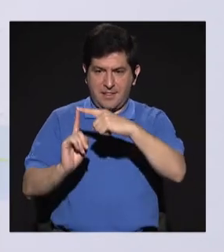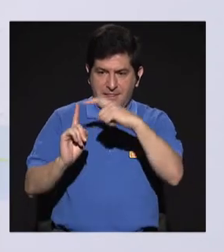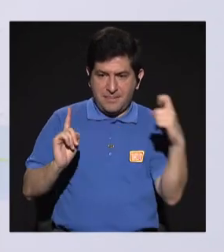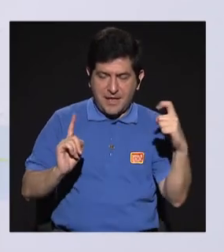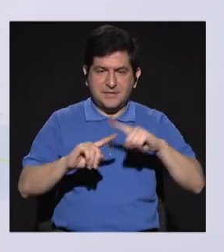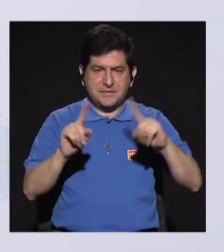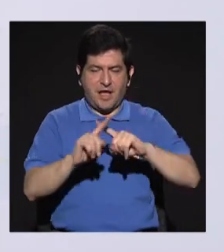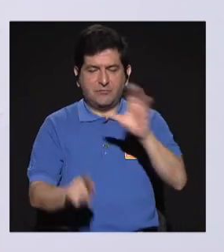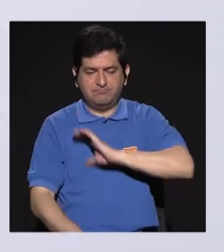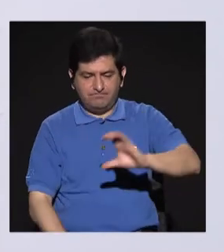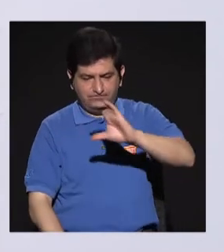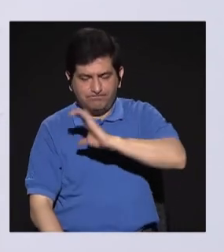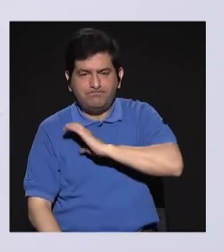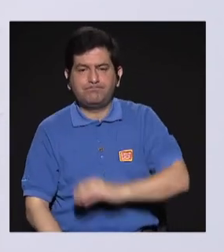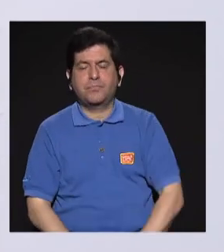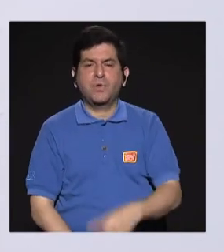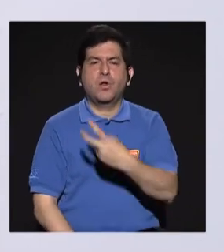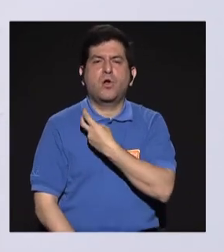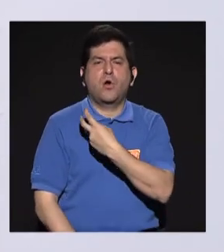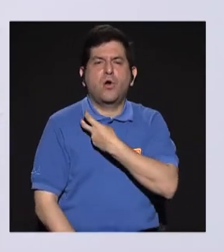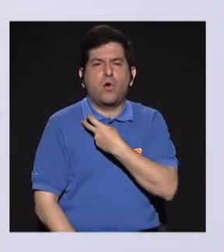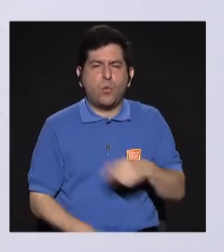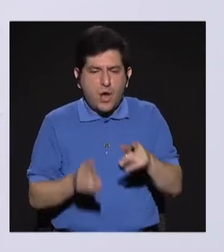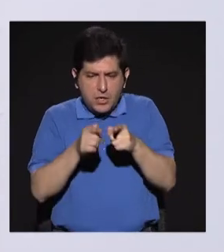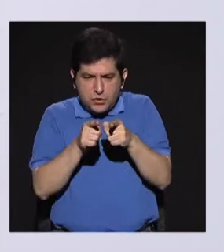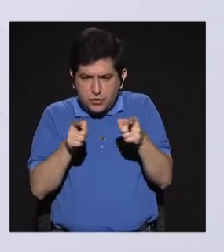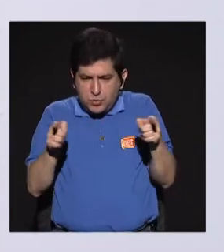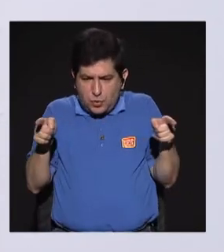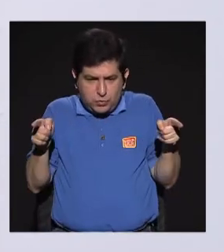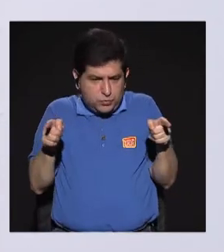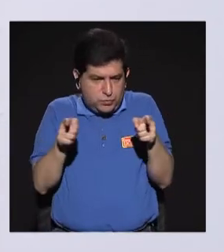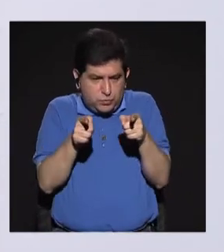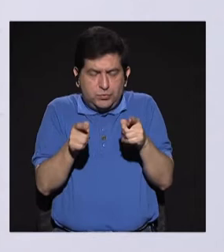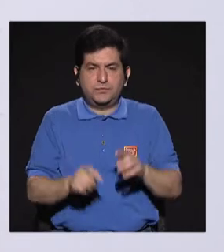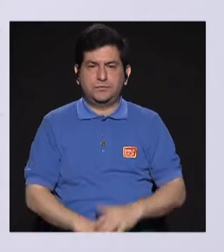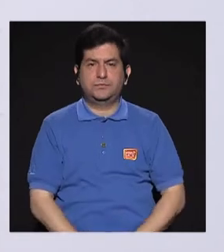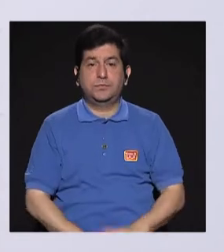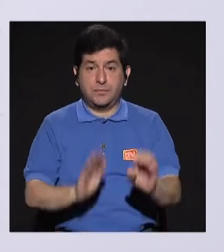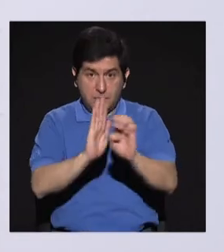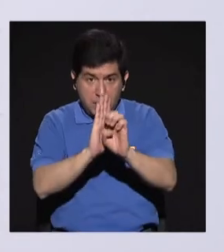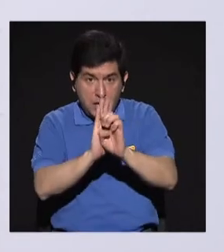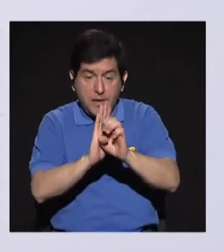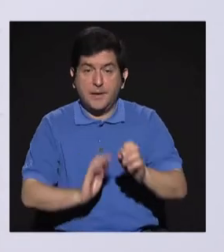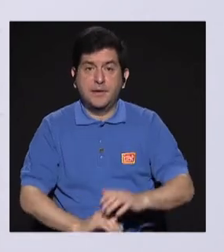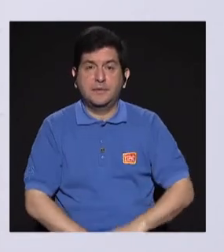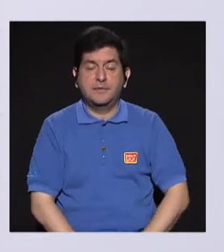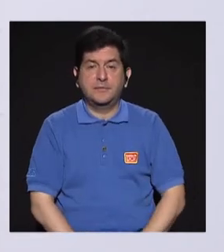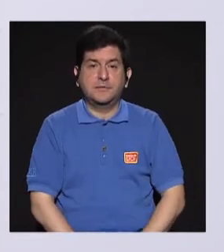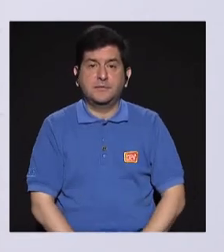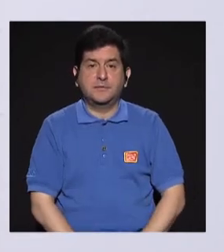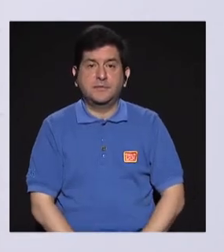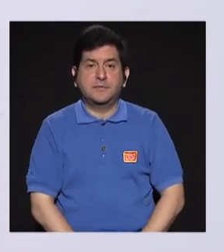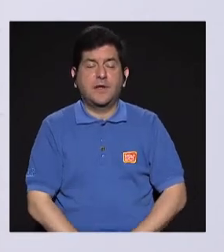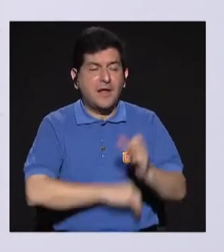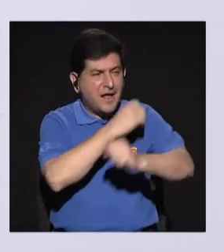a partir de una serie de características huesos largos por ejemplo este